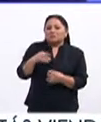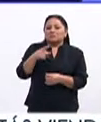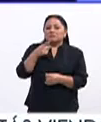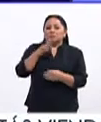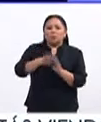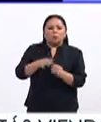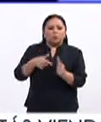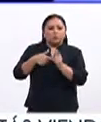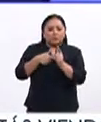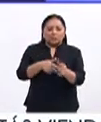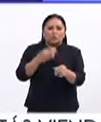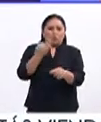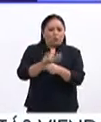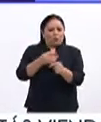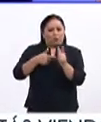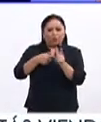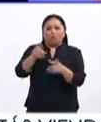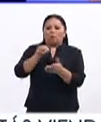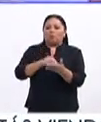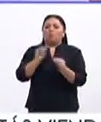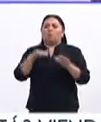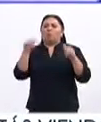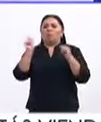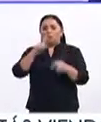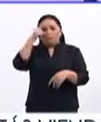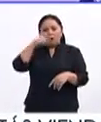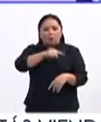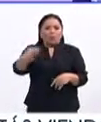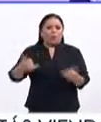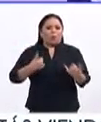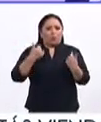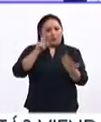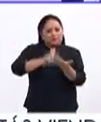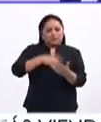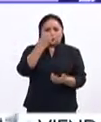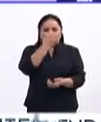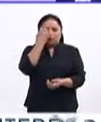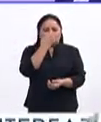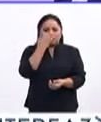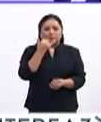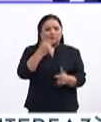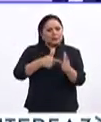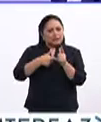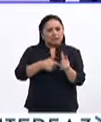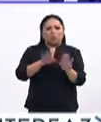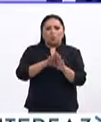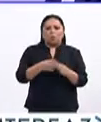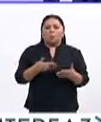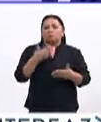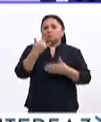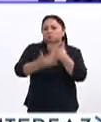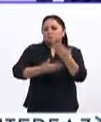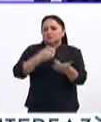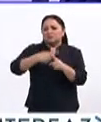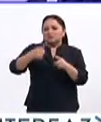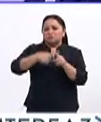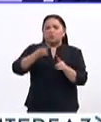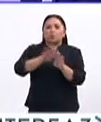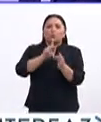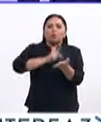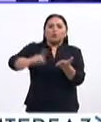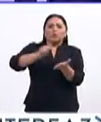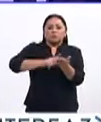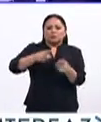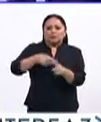hecho de seguir vigente para los jóvenes dentro de la academia y seguir presentando su poesía dentro